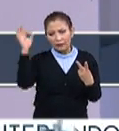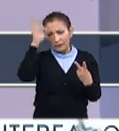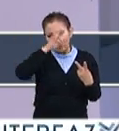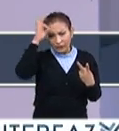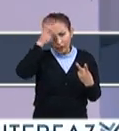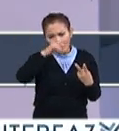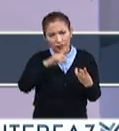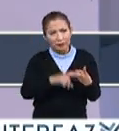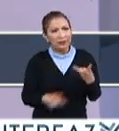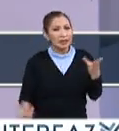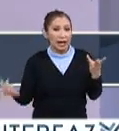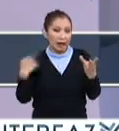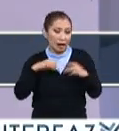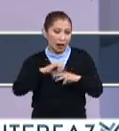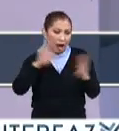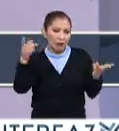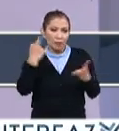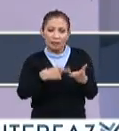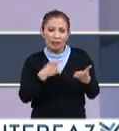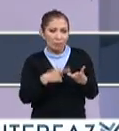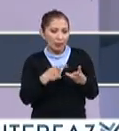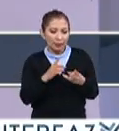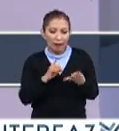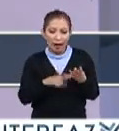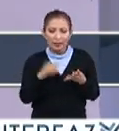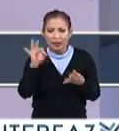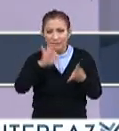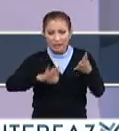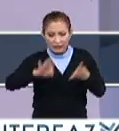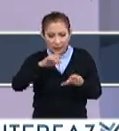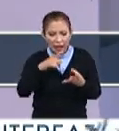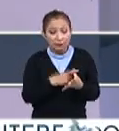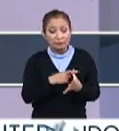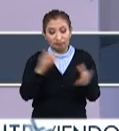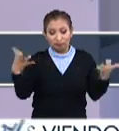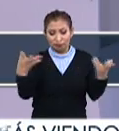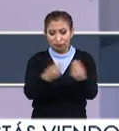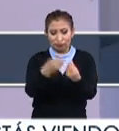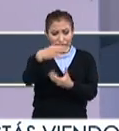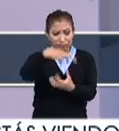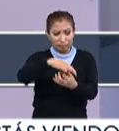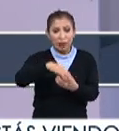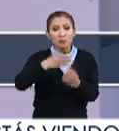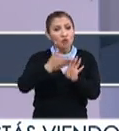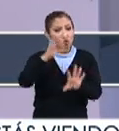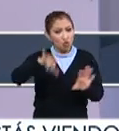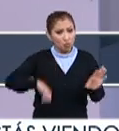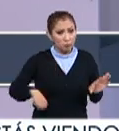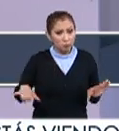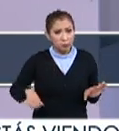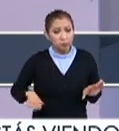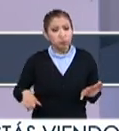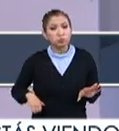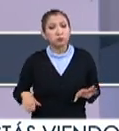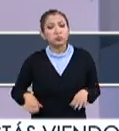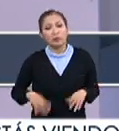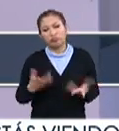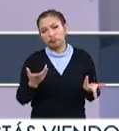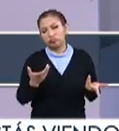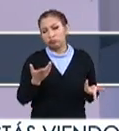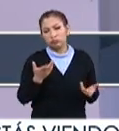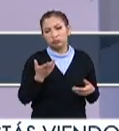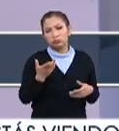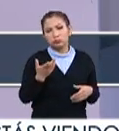filosofía. Hasta filosofía, obviamente matemáticas, ¿no? Hasta física. Entonces, pues es muy interesante y